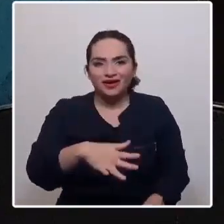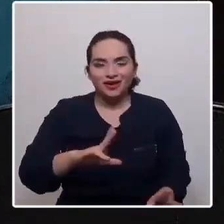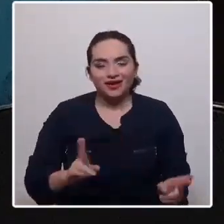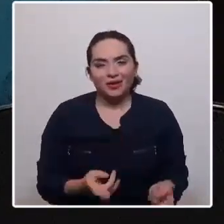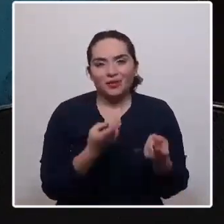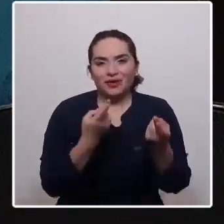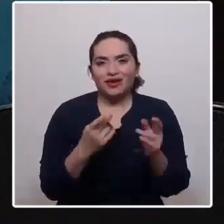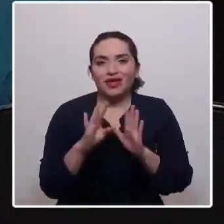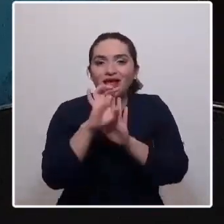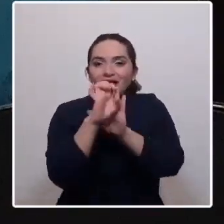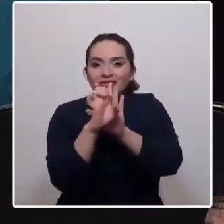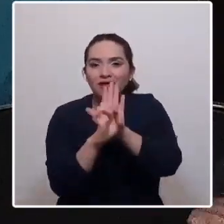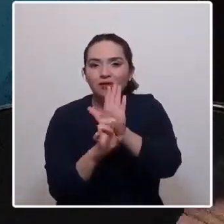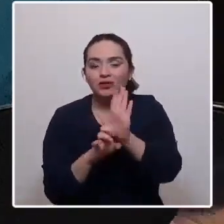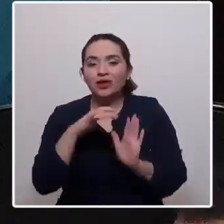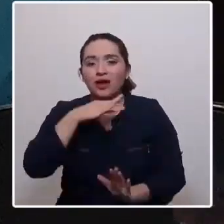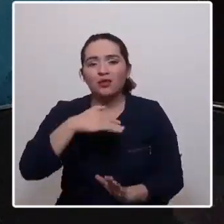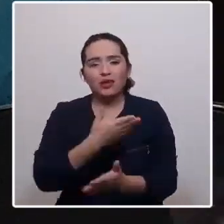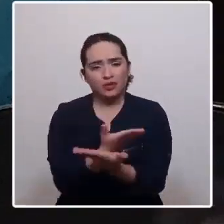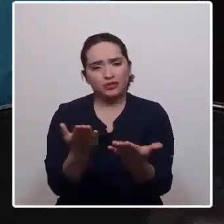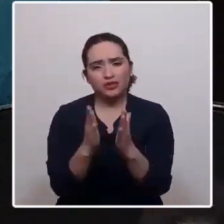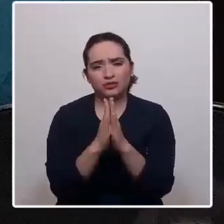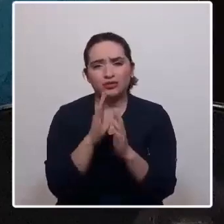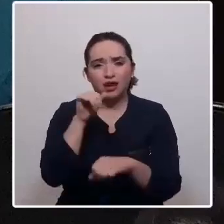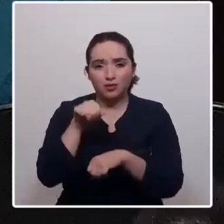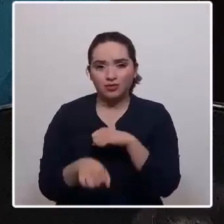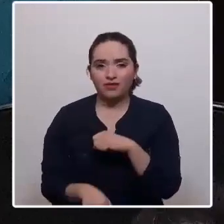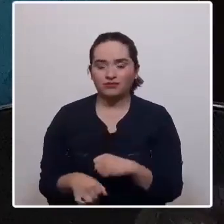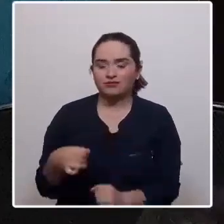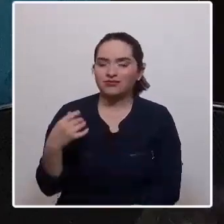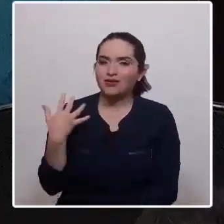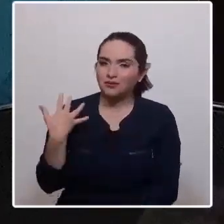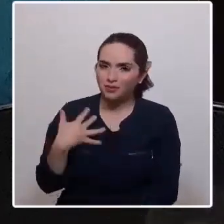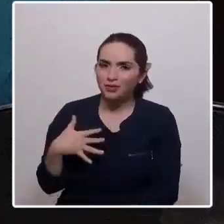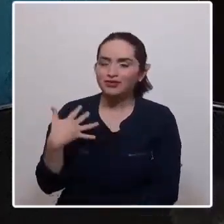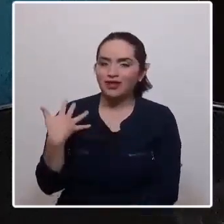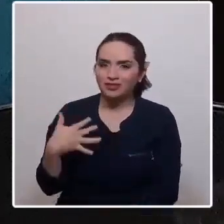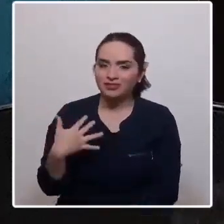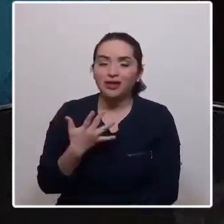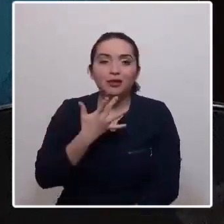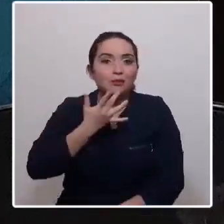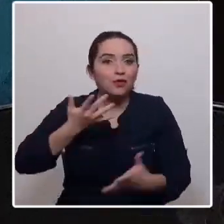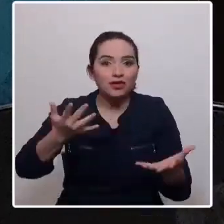del Agua, que les pido aprobemos, es muy importante porque considera las